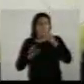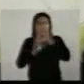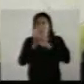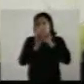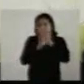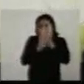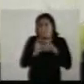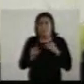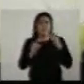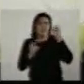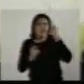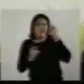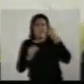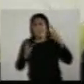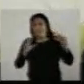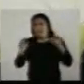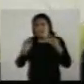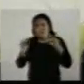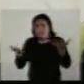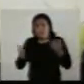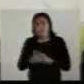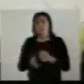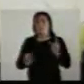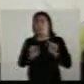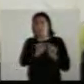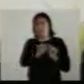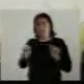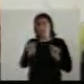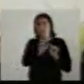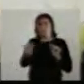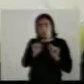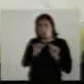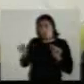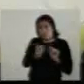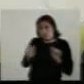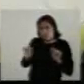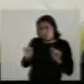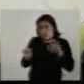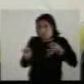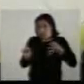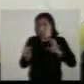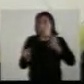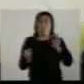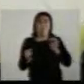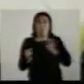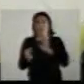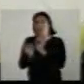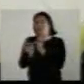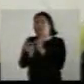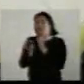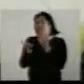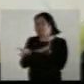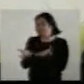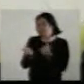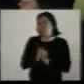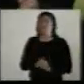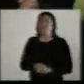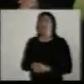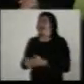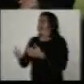ver las películas y entender los diálogos. Y esto implica o que haya subtitulación, ¿no es cierto?, o que haya lenguaje de